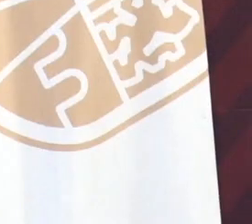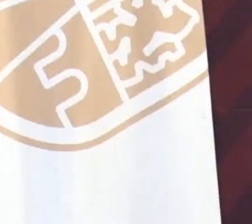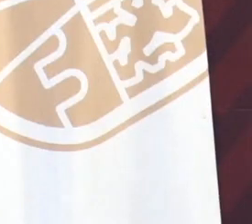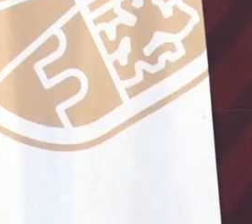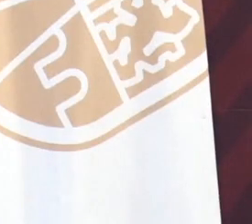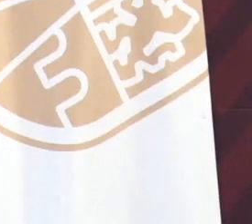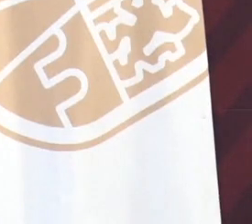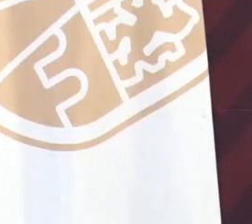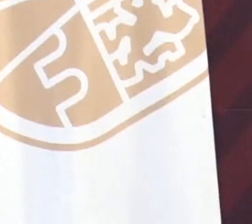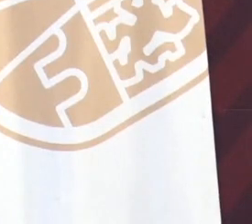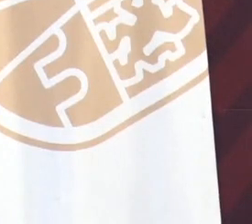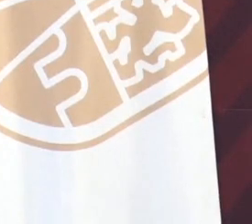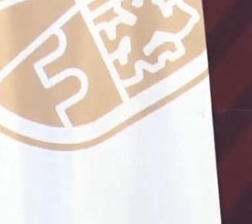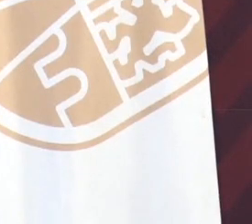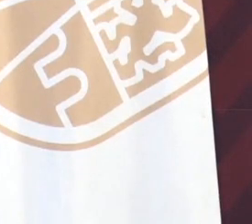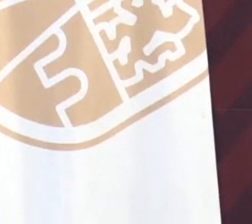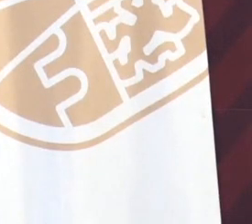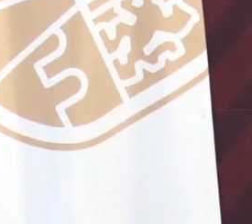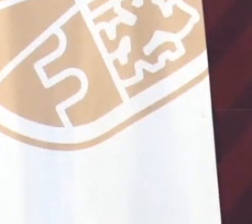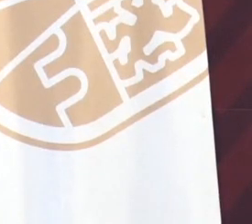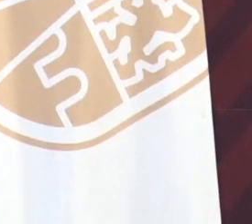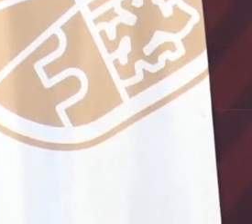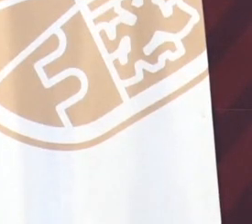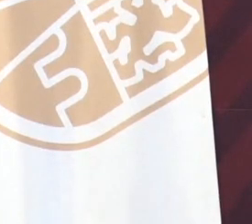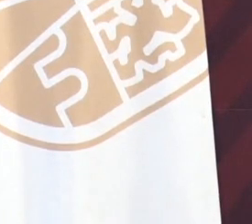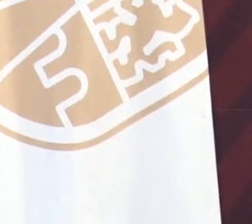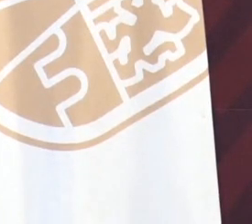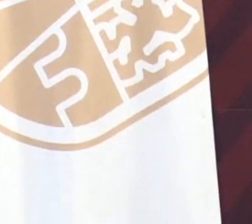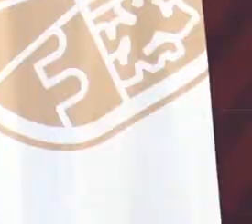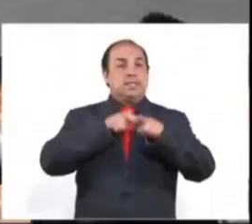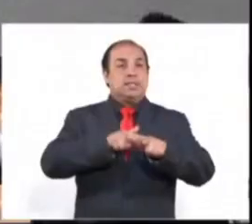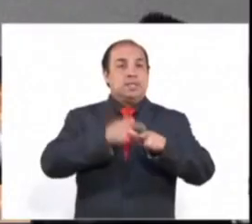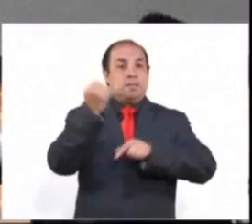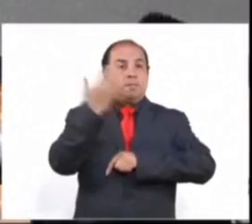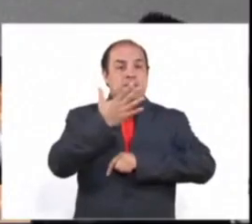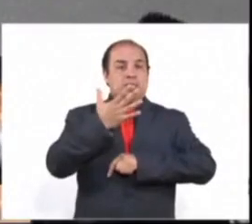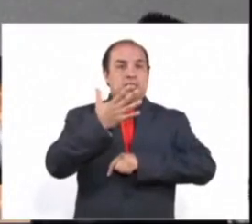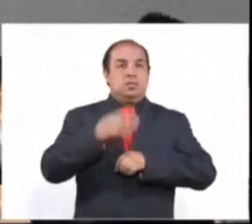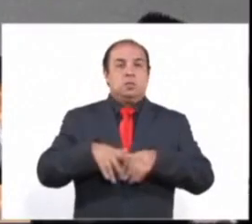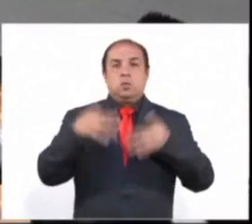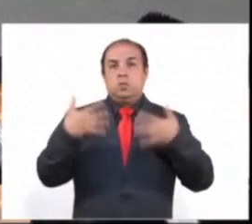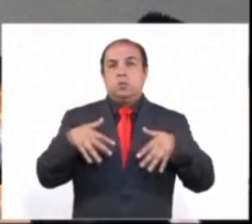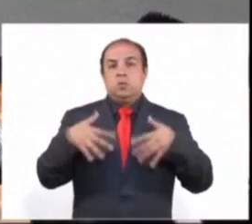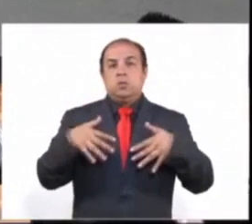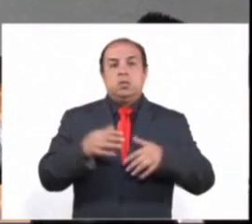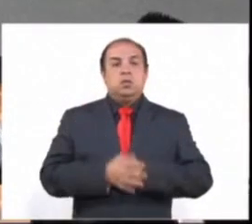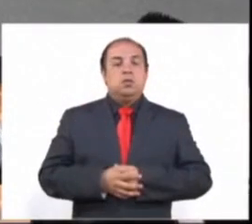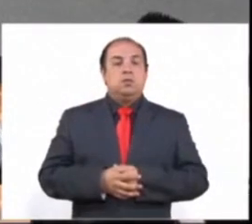la alcaldesa de Ciudad de México anunció también la detención de Vanessa n que también habría estado implicada en el caso